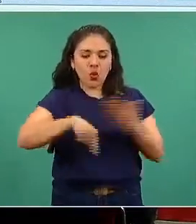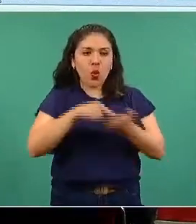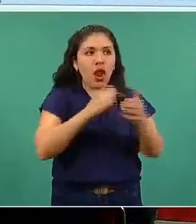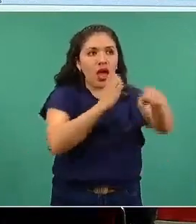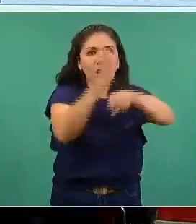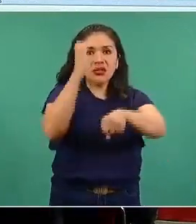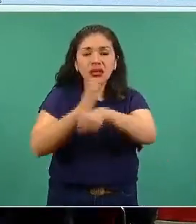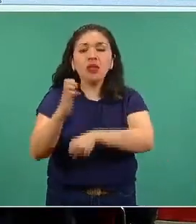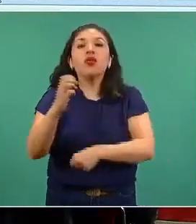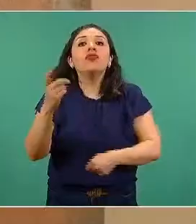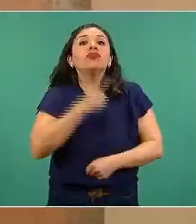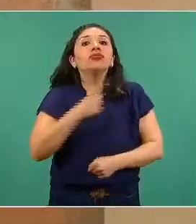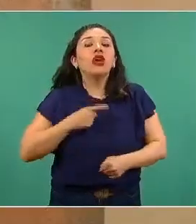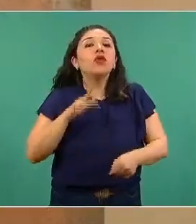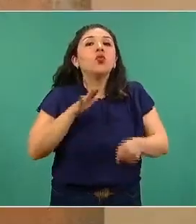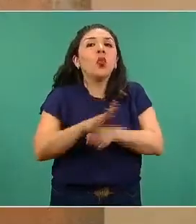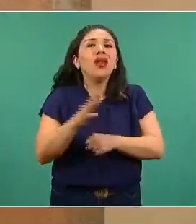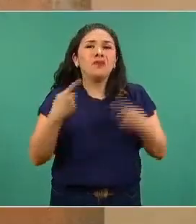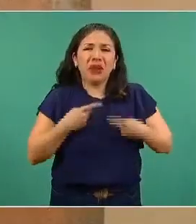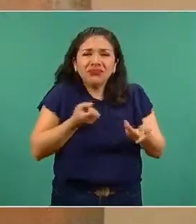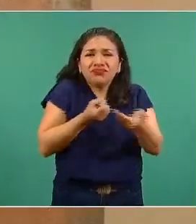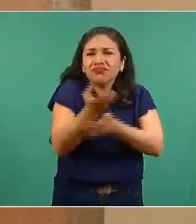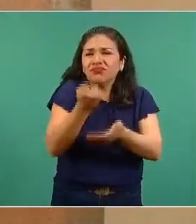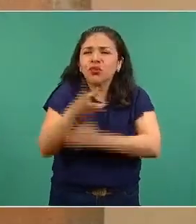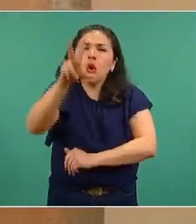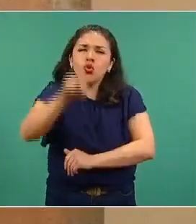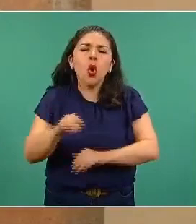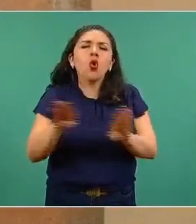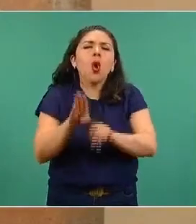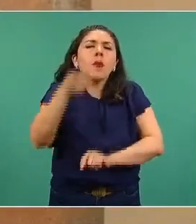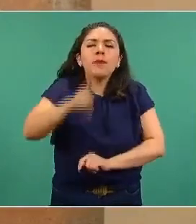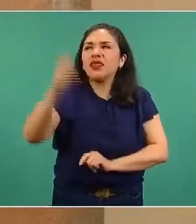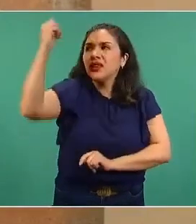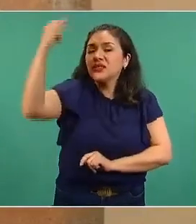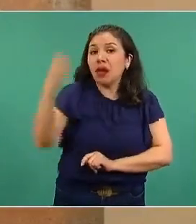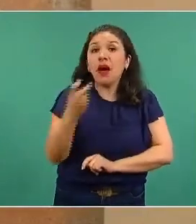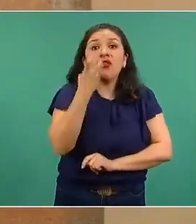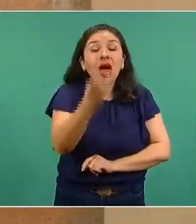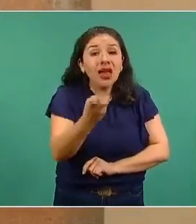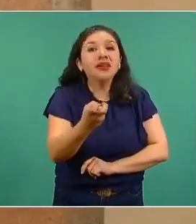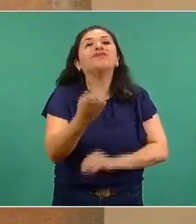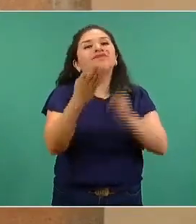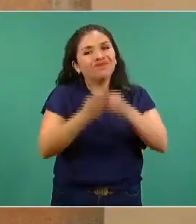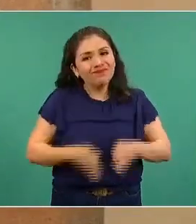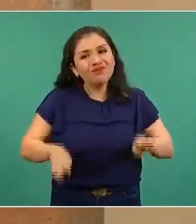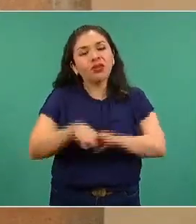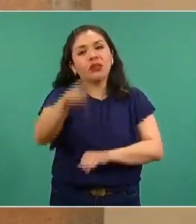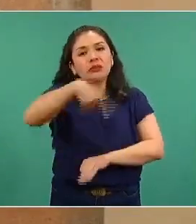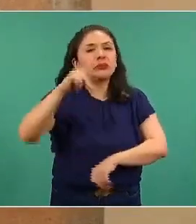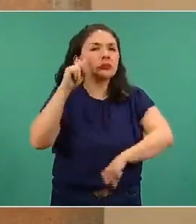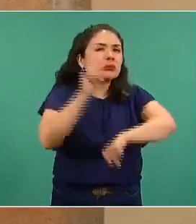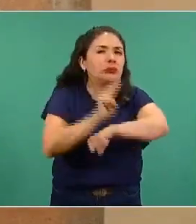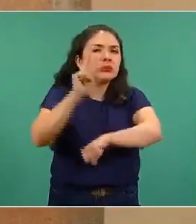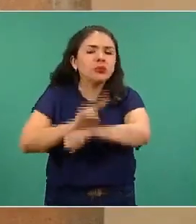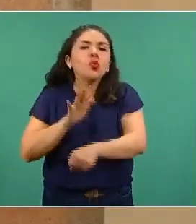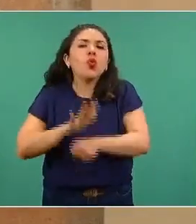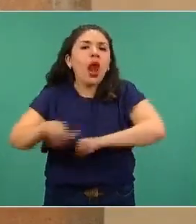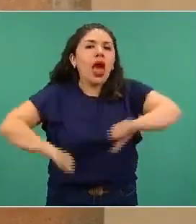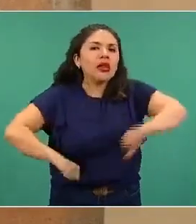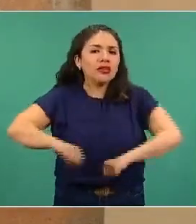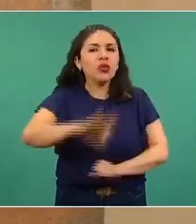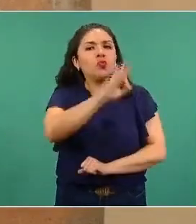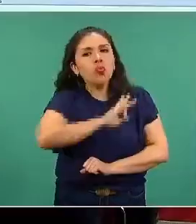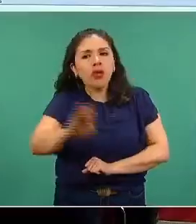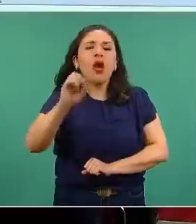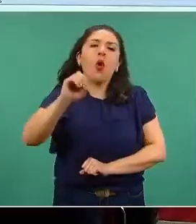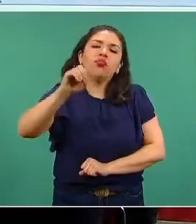acciones sociales que se refieren por el semáforo epidemiológico. Es muy importante estar verificando estas acciones. La que sigue,